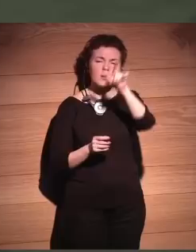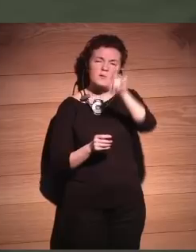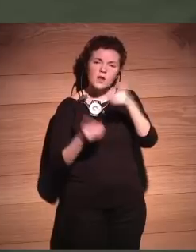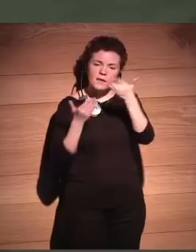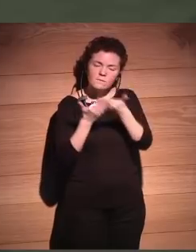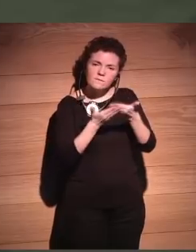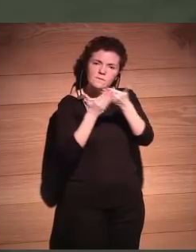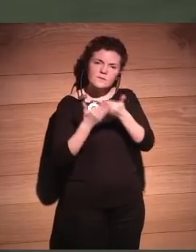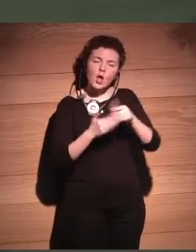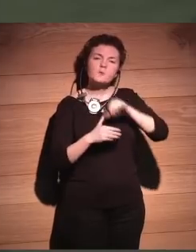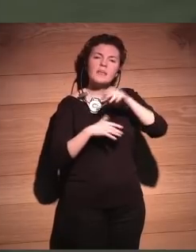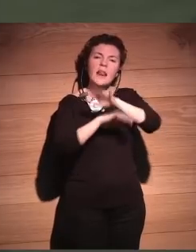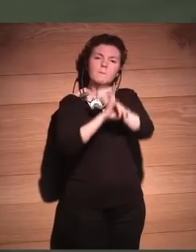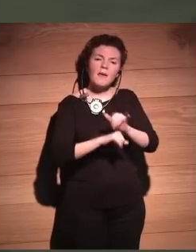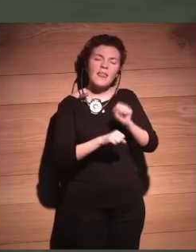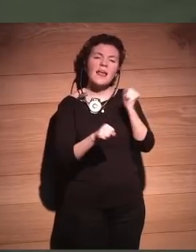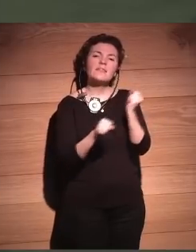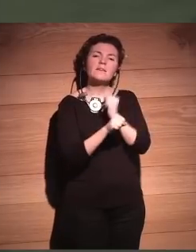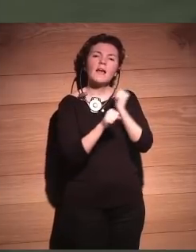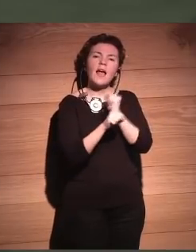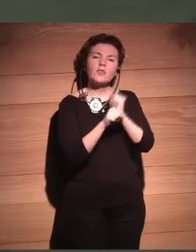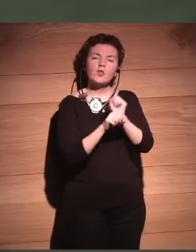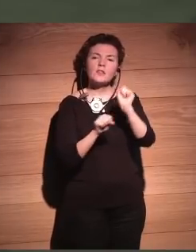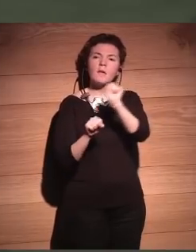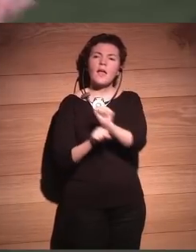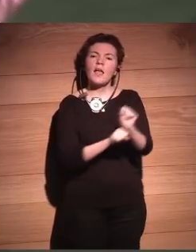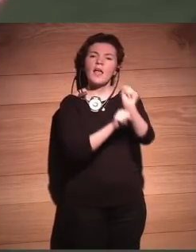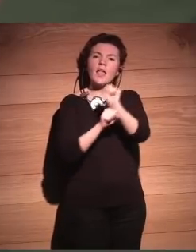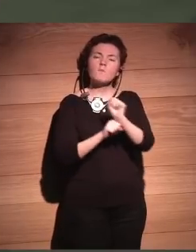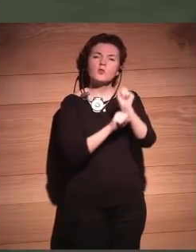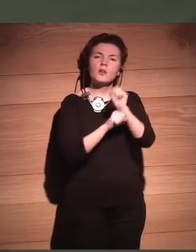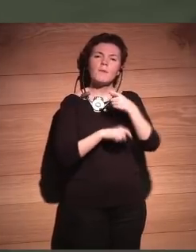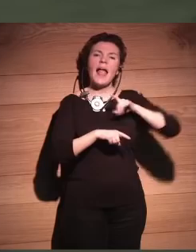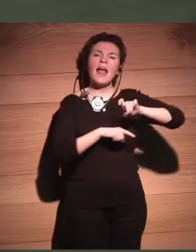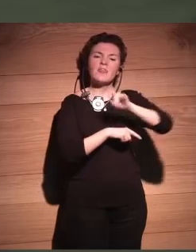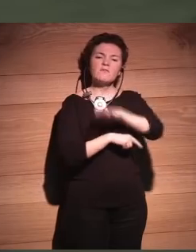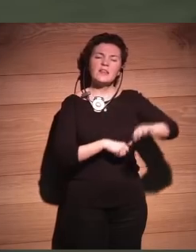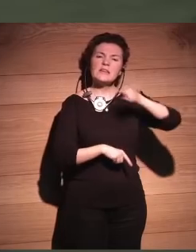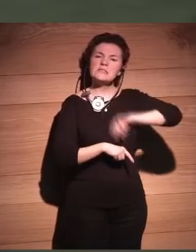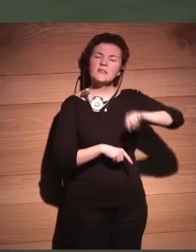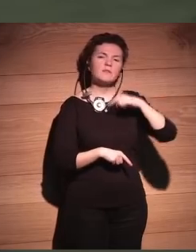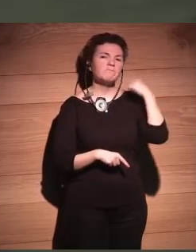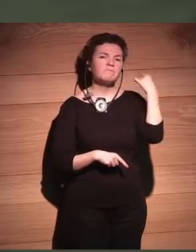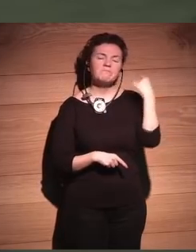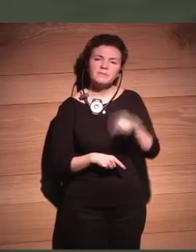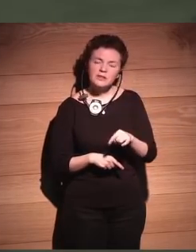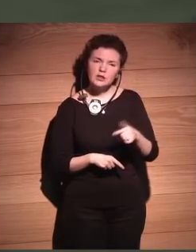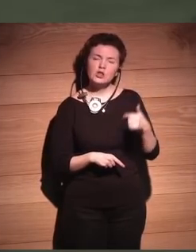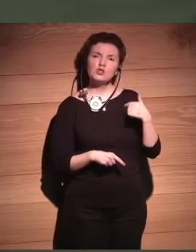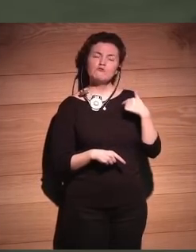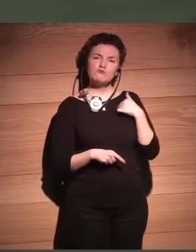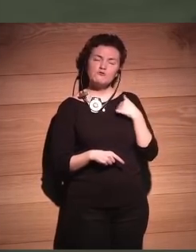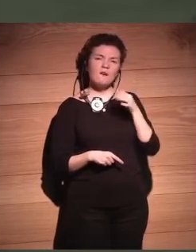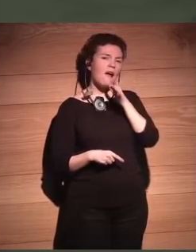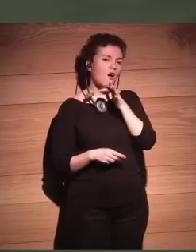investigador del Hospital La Paz que está trabajando en inmunoterapia en cáncer infantil y sentía esta frustración. Decir, yo